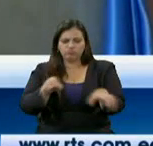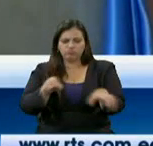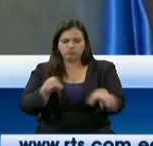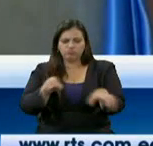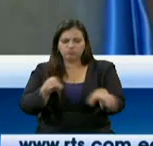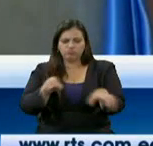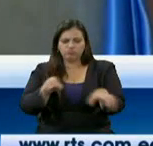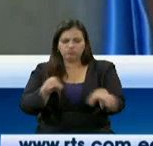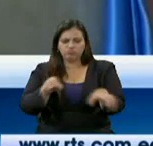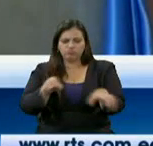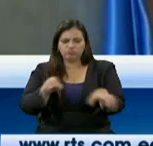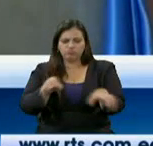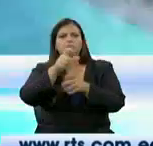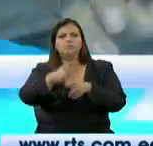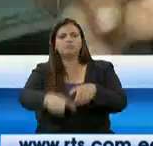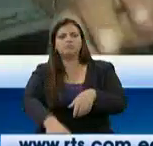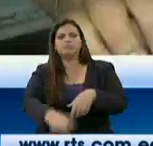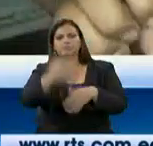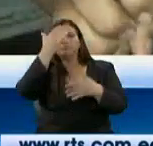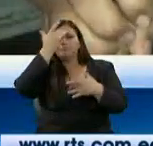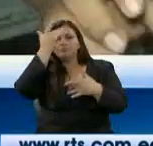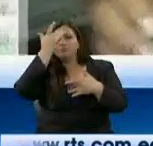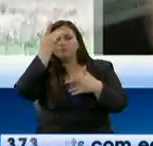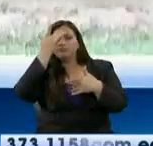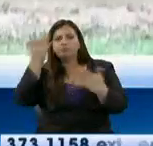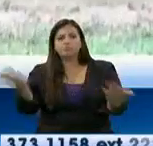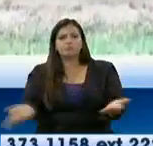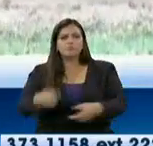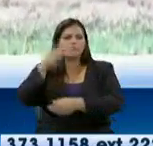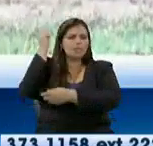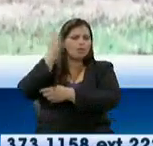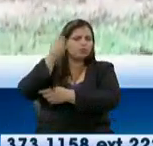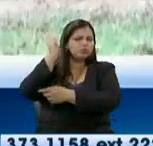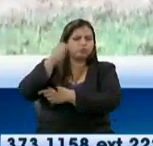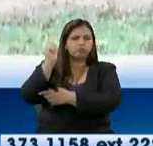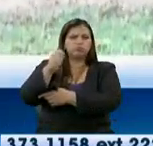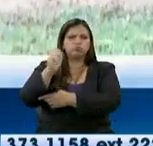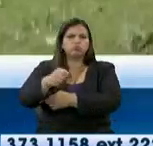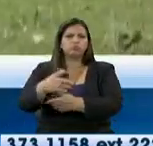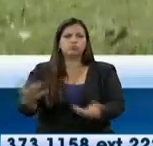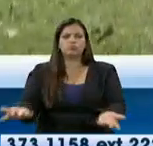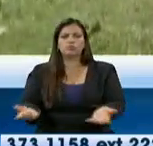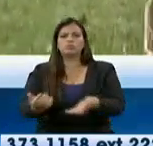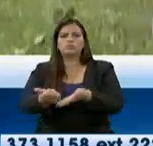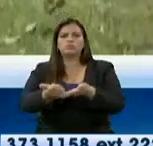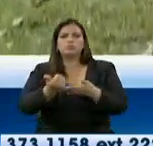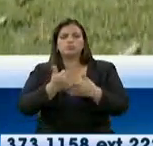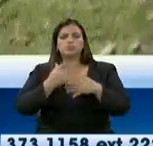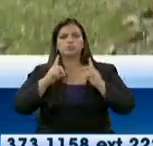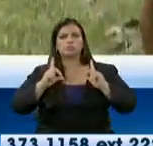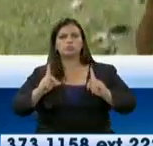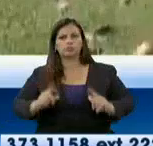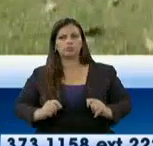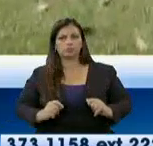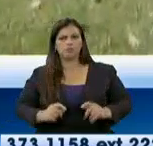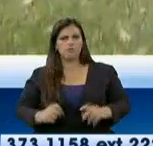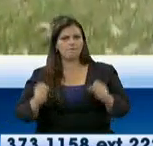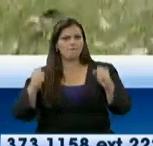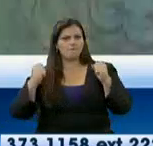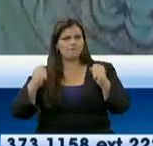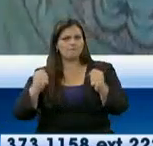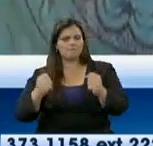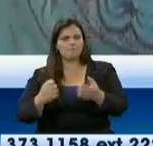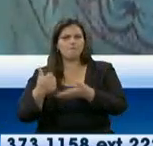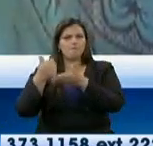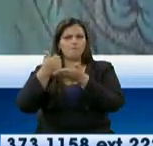sanaciones del cuerpo y alma. Tiene sus diferentes fuerzas, sus diferentes composición, con diferentes